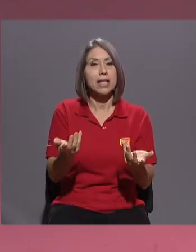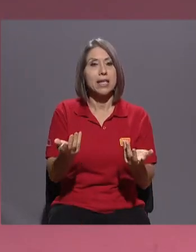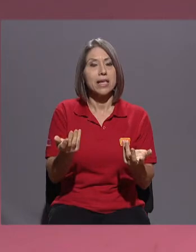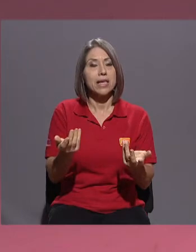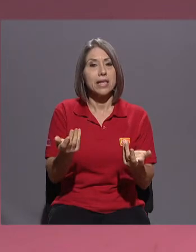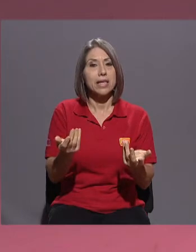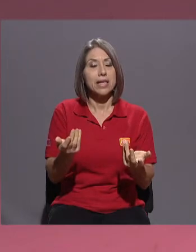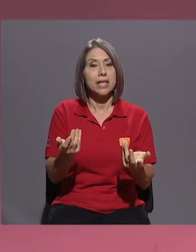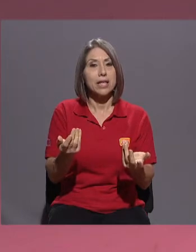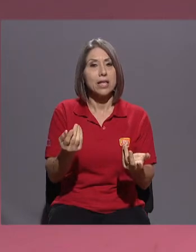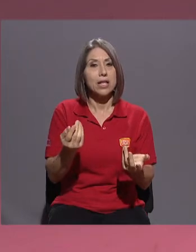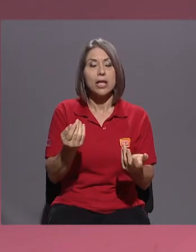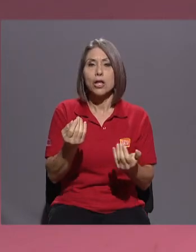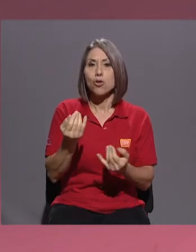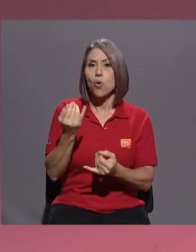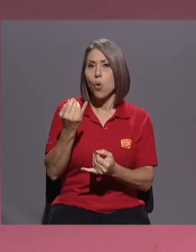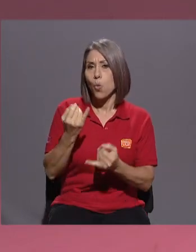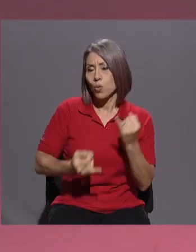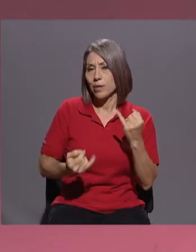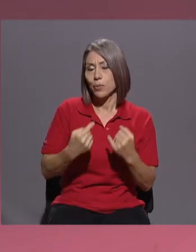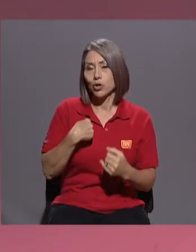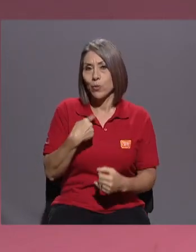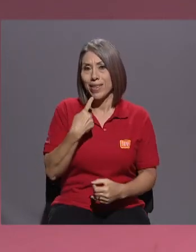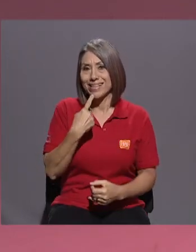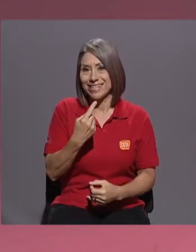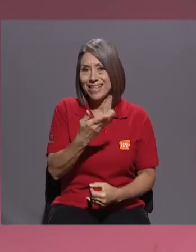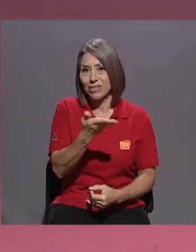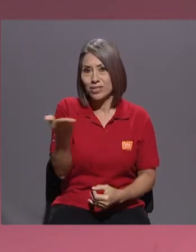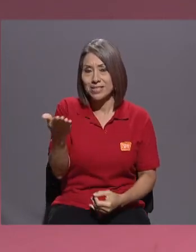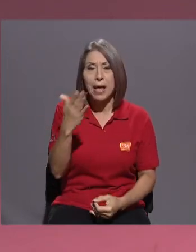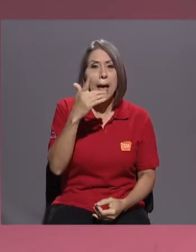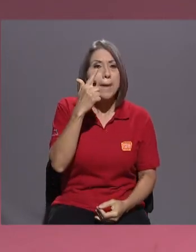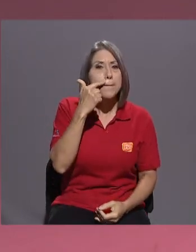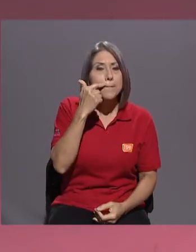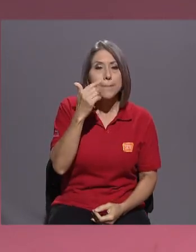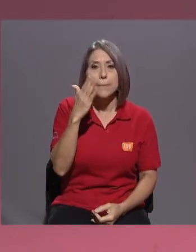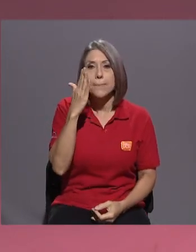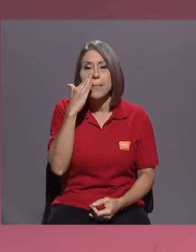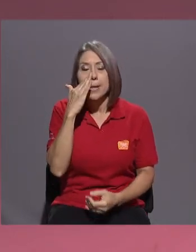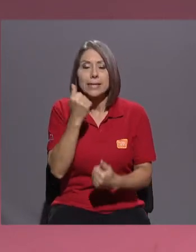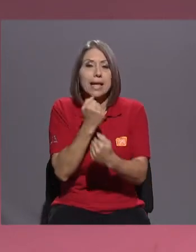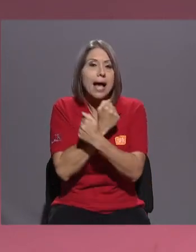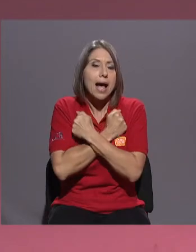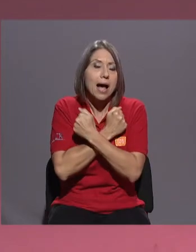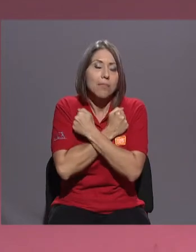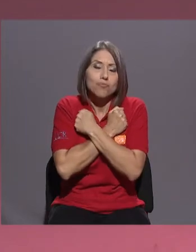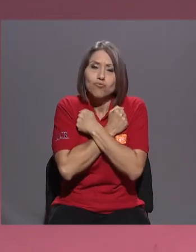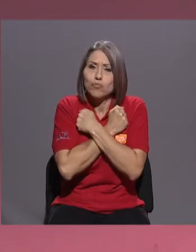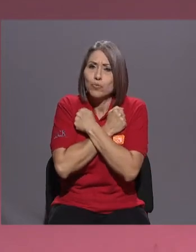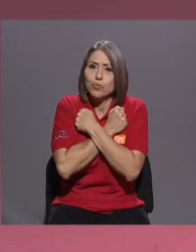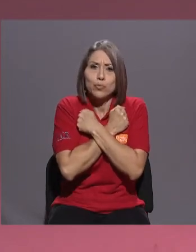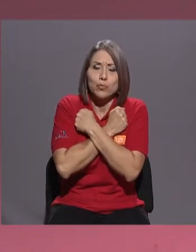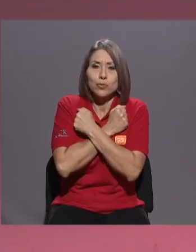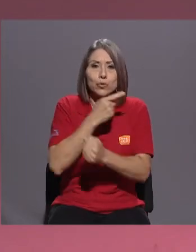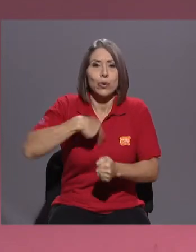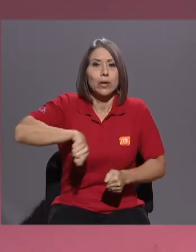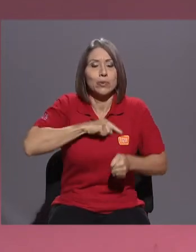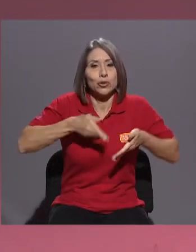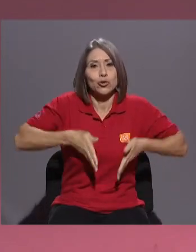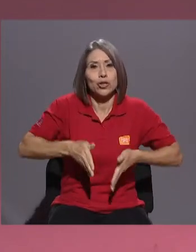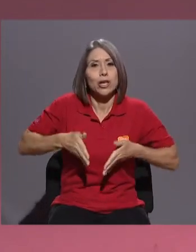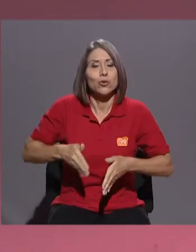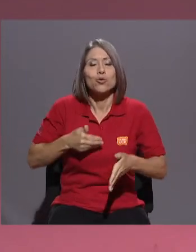Y Lo último Que voy a decirles Es que Padres Madres Amemos mucho A nuestros hijos